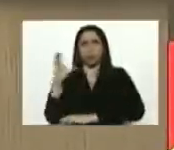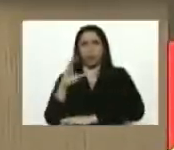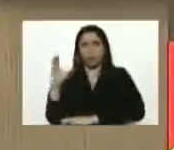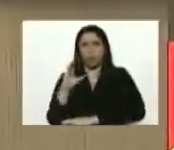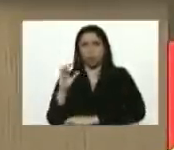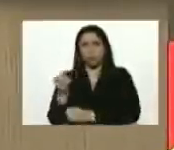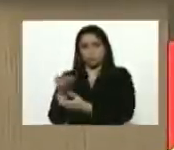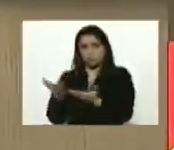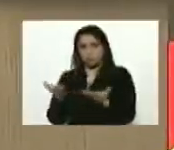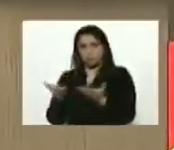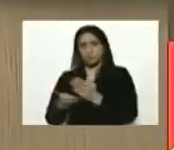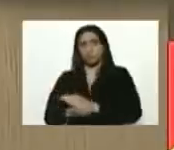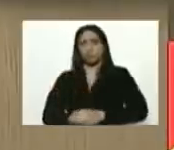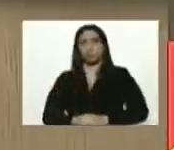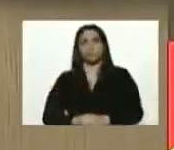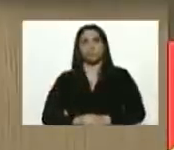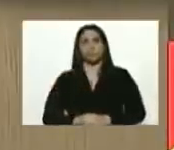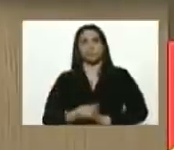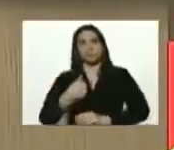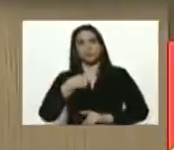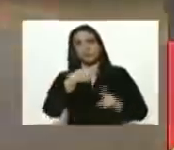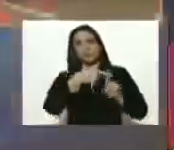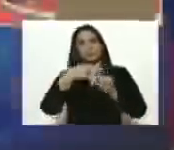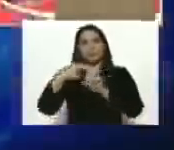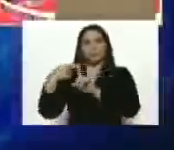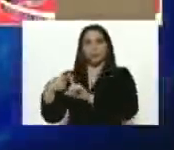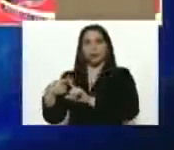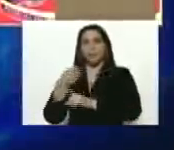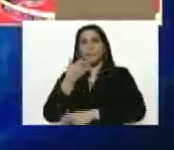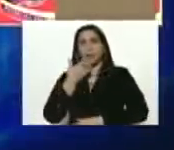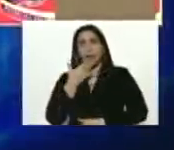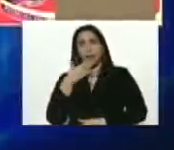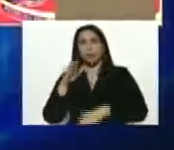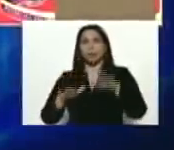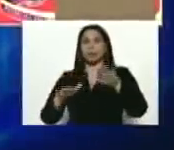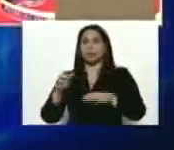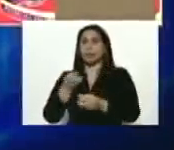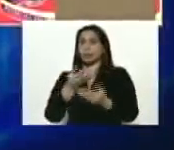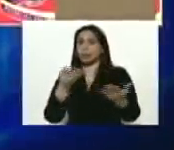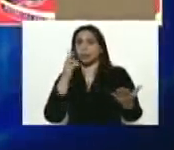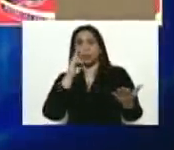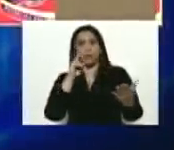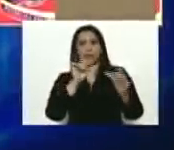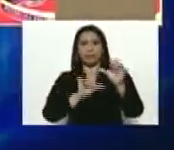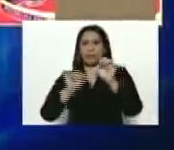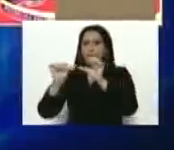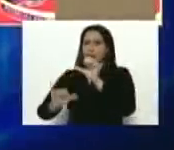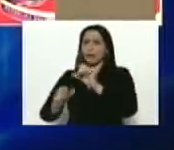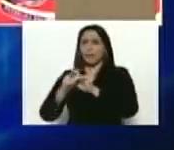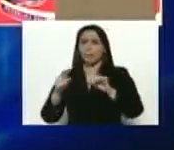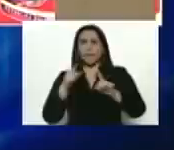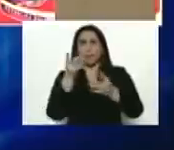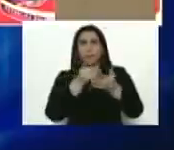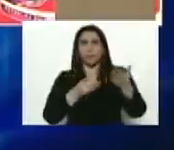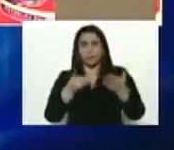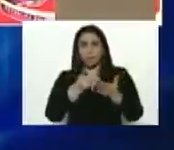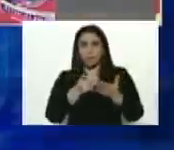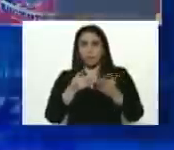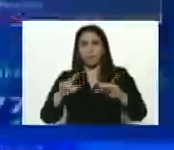Estos casos voy a sumar. Quizá ustedes no lo ven a detalle, pero este mapa está actualizado al día de